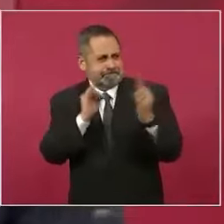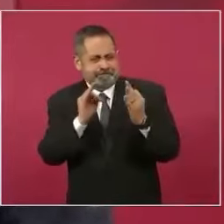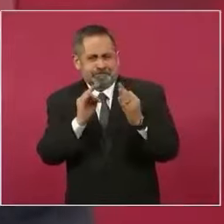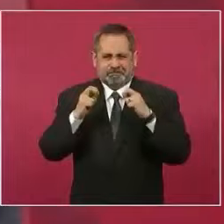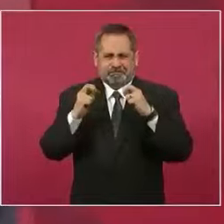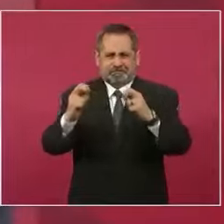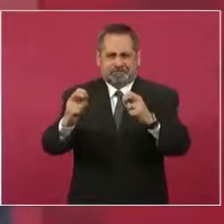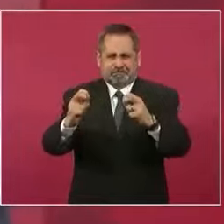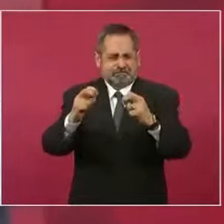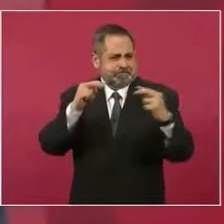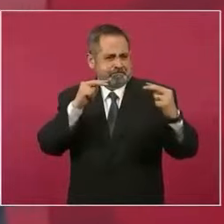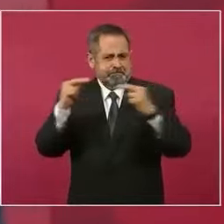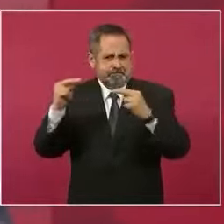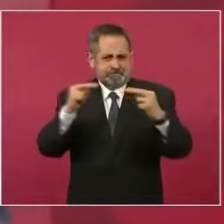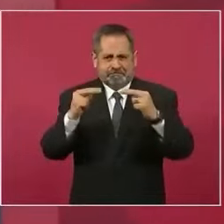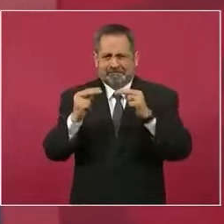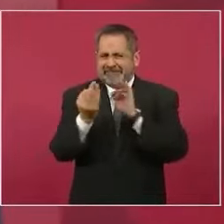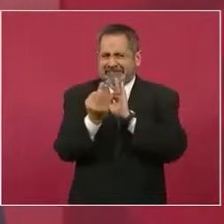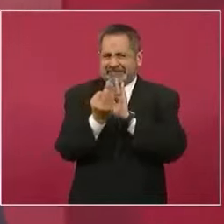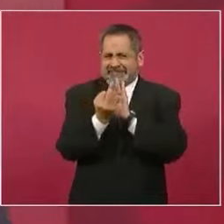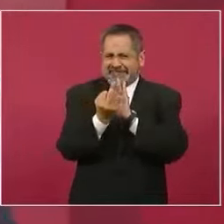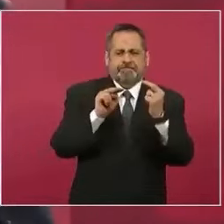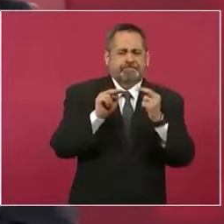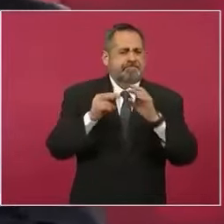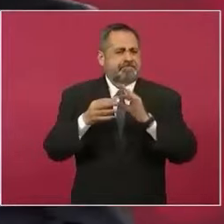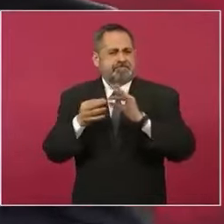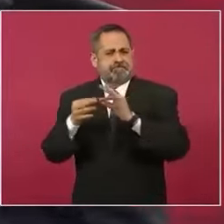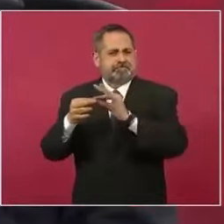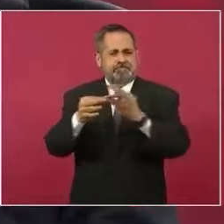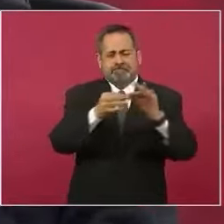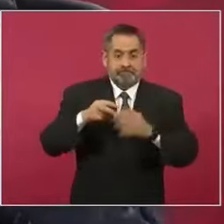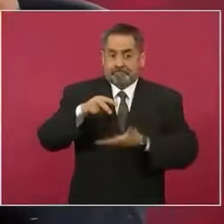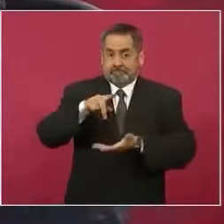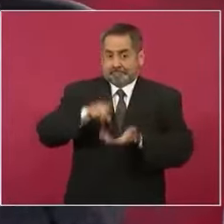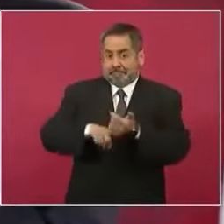cara, conservadores y liberales,